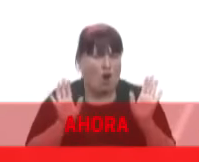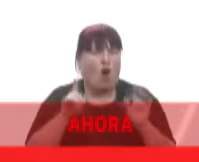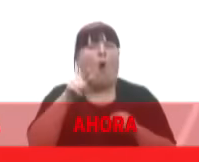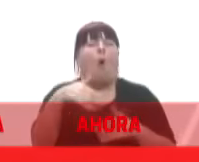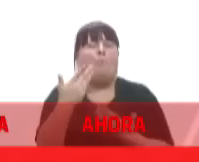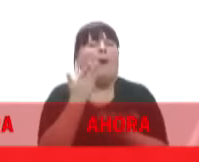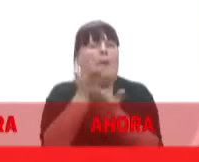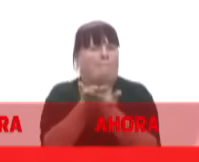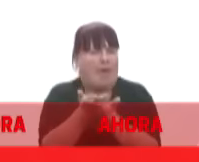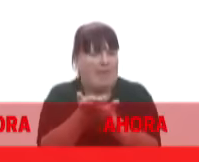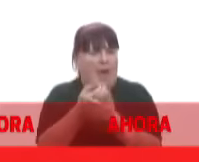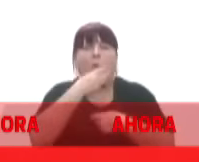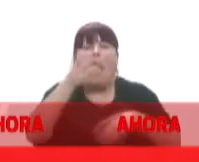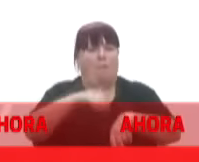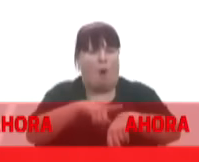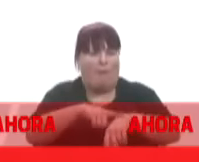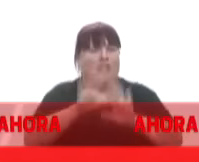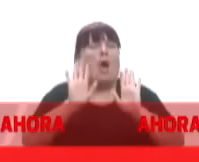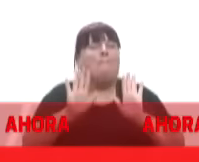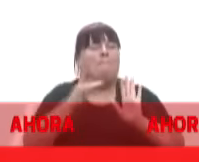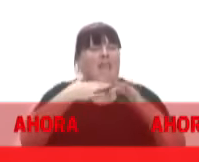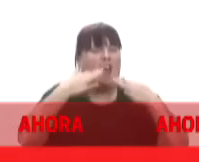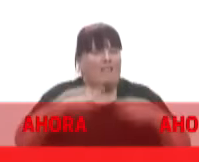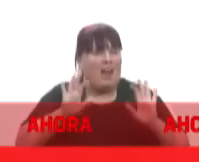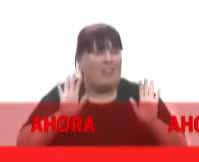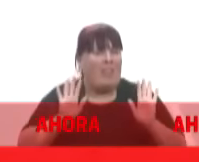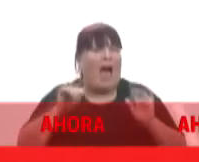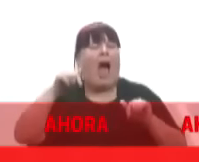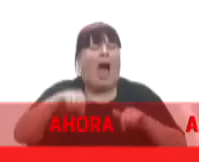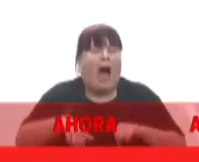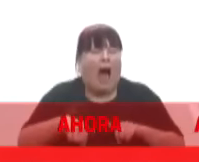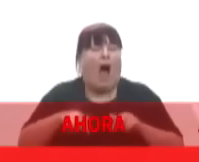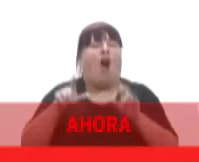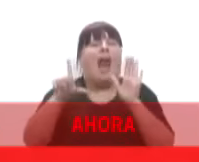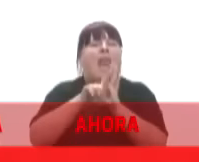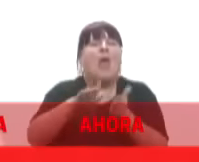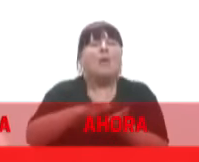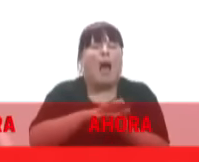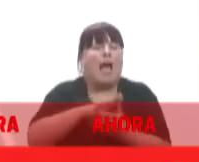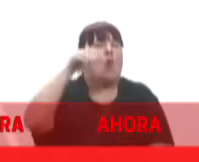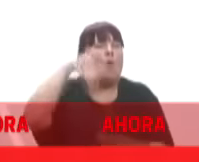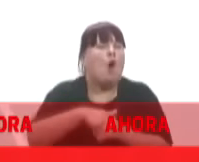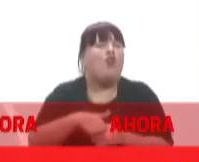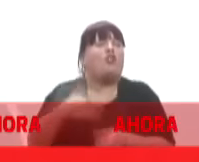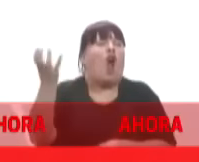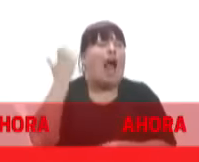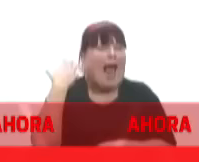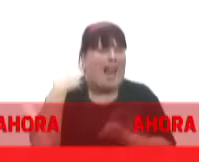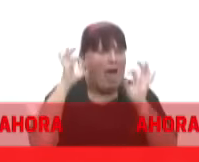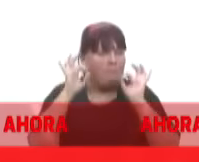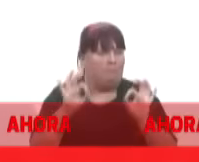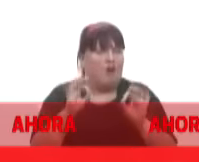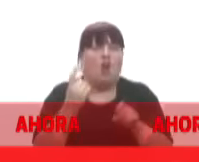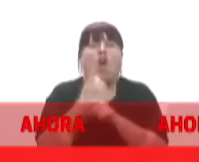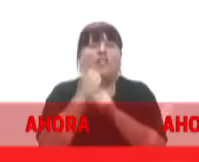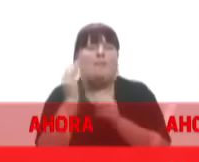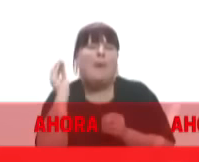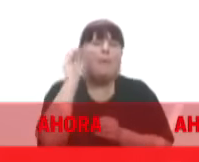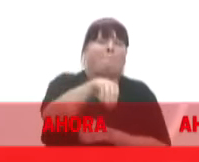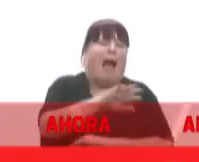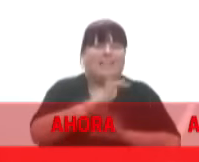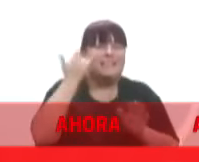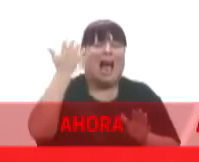una moción en cualquier momento. Pero hay una realidad. Estamos tratando la ley base, se votó en general y no se permiten más